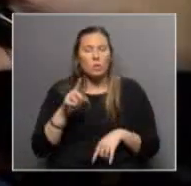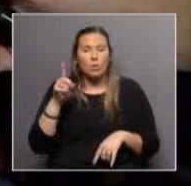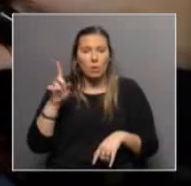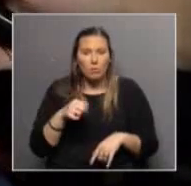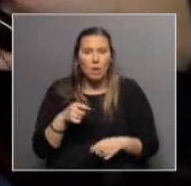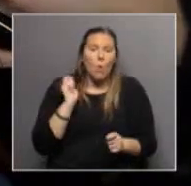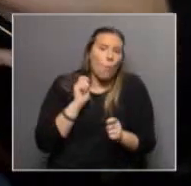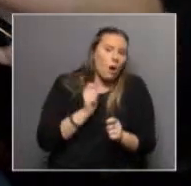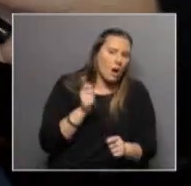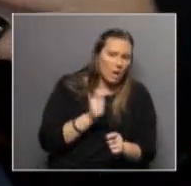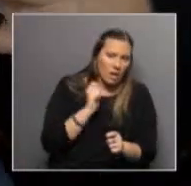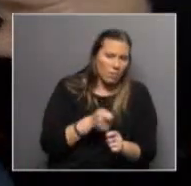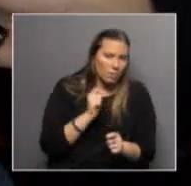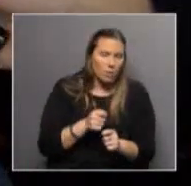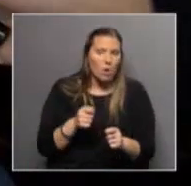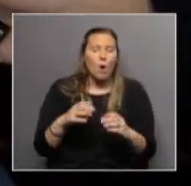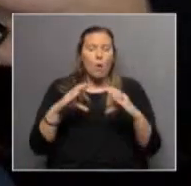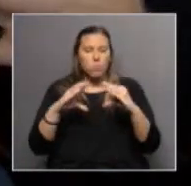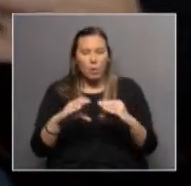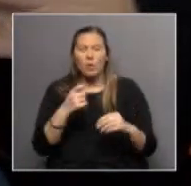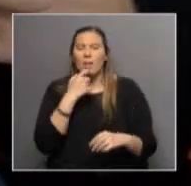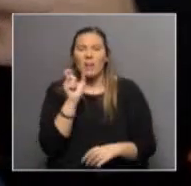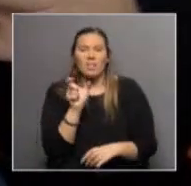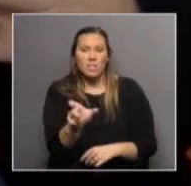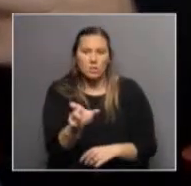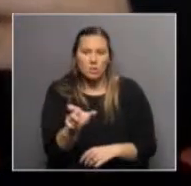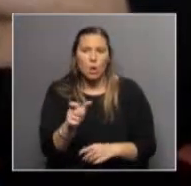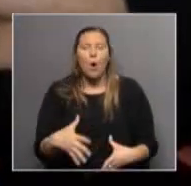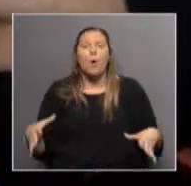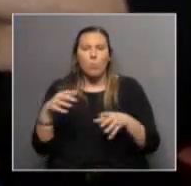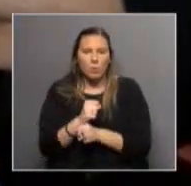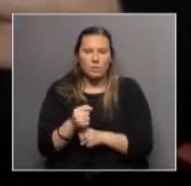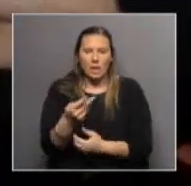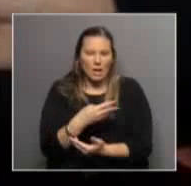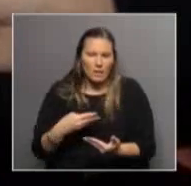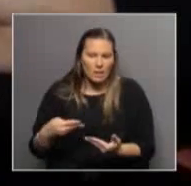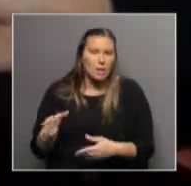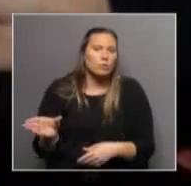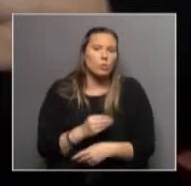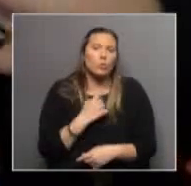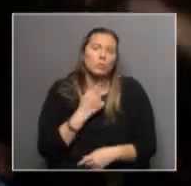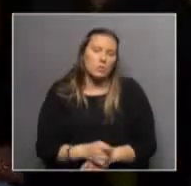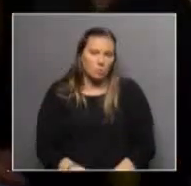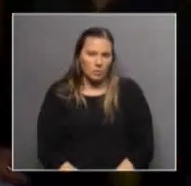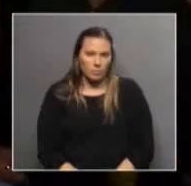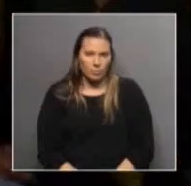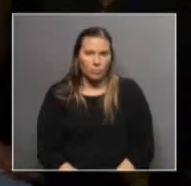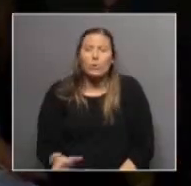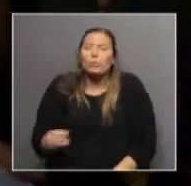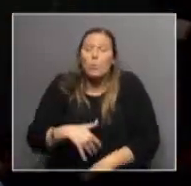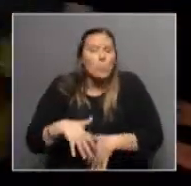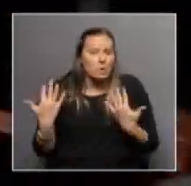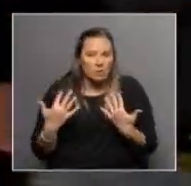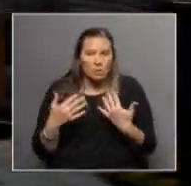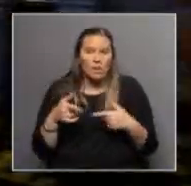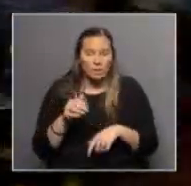un clavo, un bloque, un ladrillo, como digo, una bolsa de arena, todo nos va a servir. En